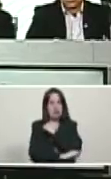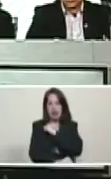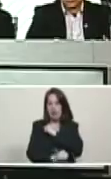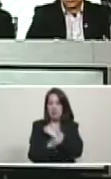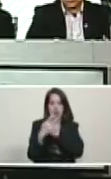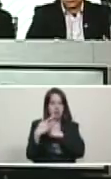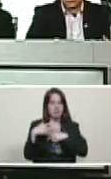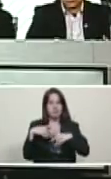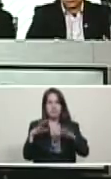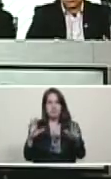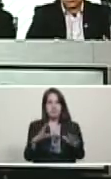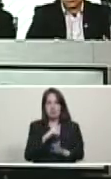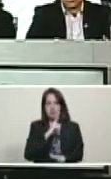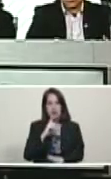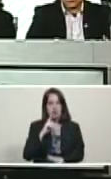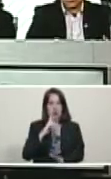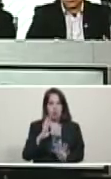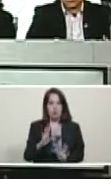quieran llamar